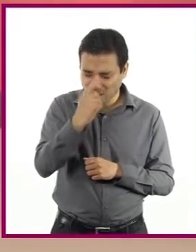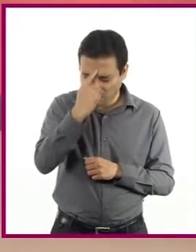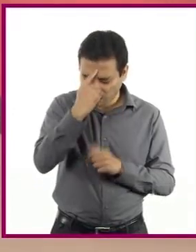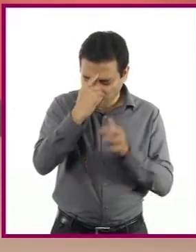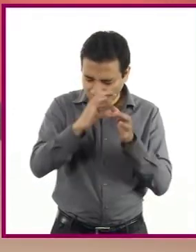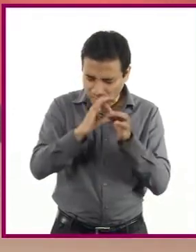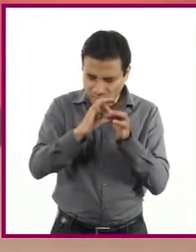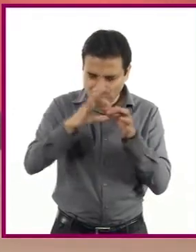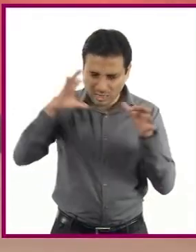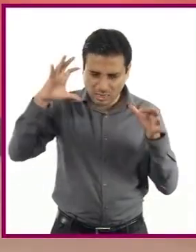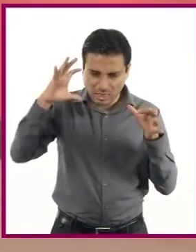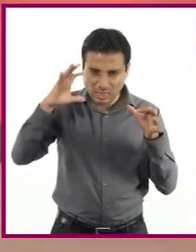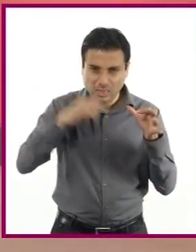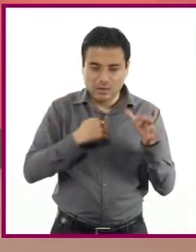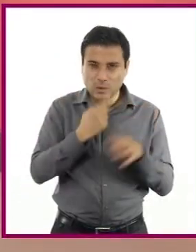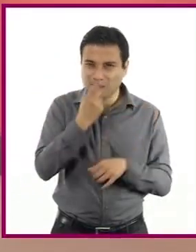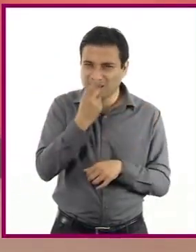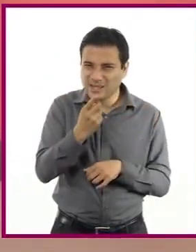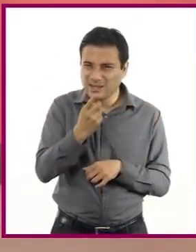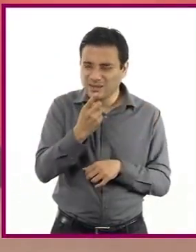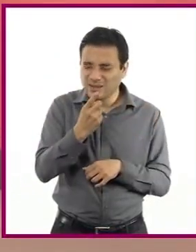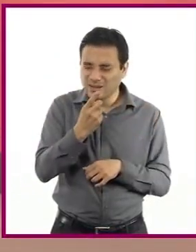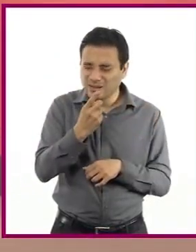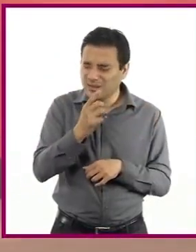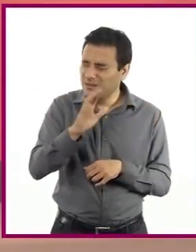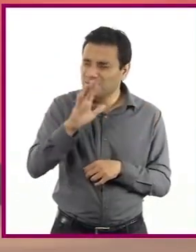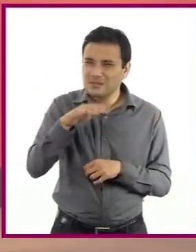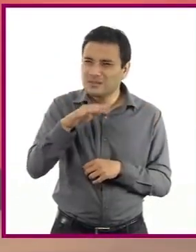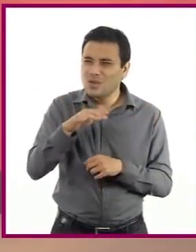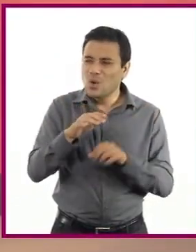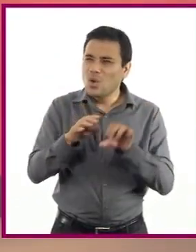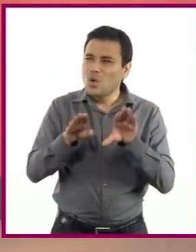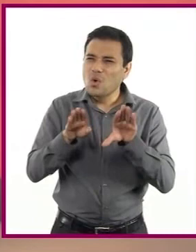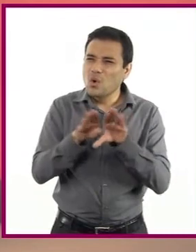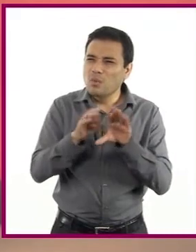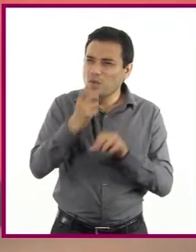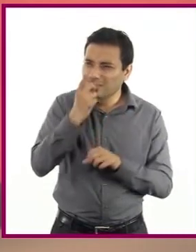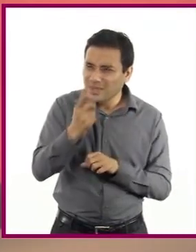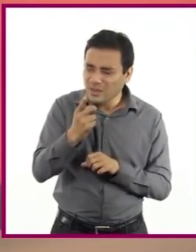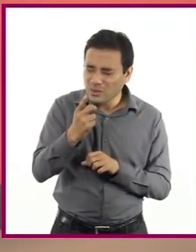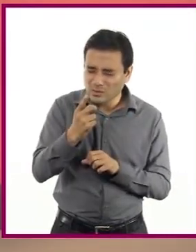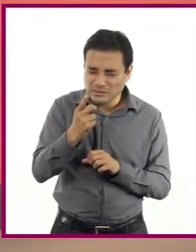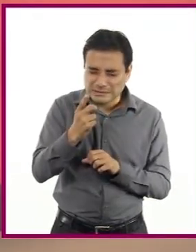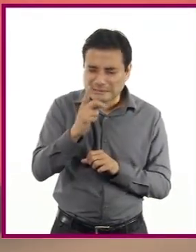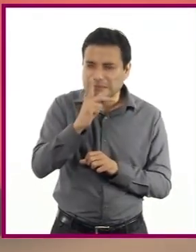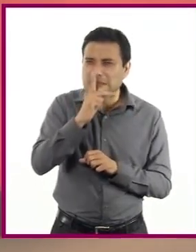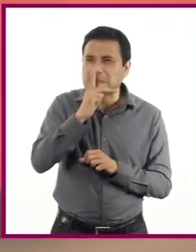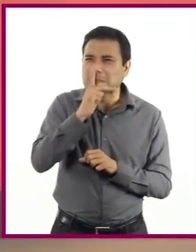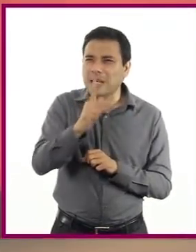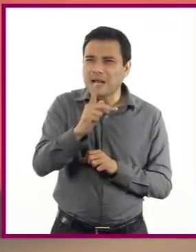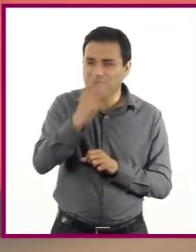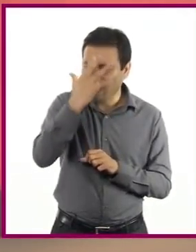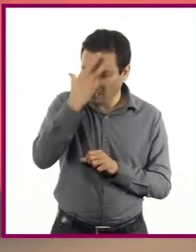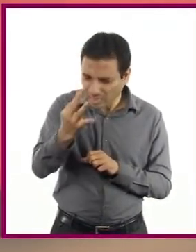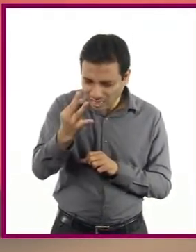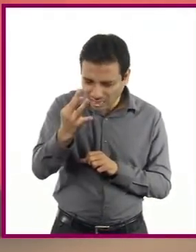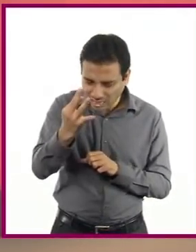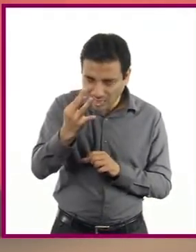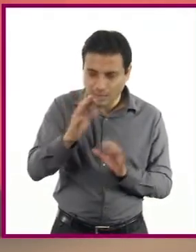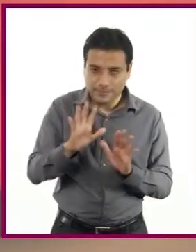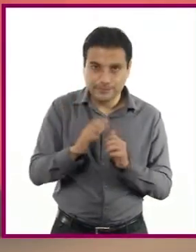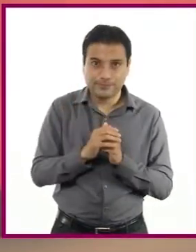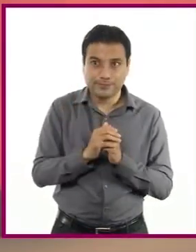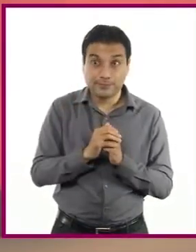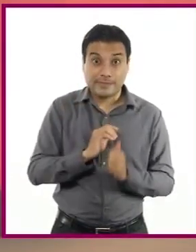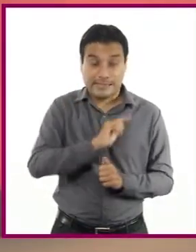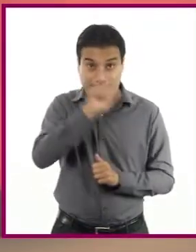decir, ¿cómo se dice? Es que se me fue la palabra. Pasado el momento, tal